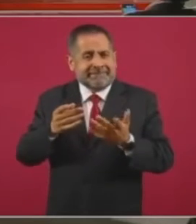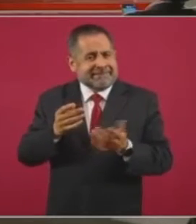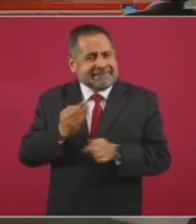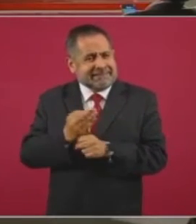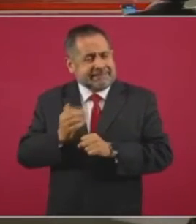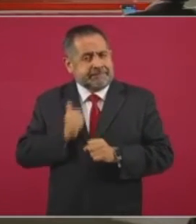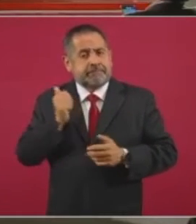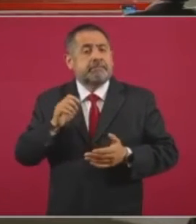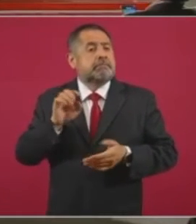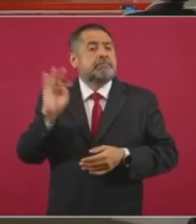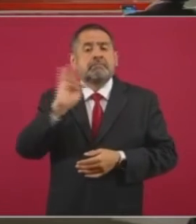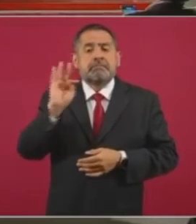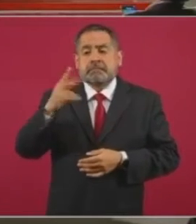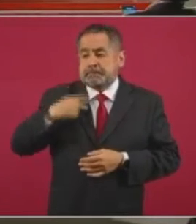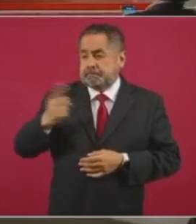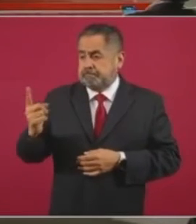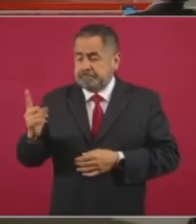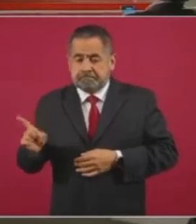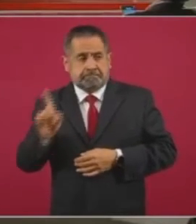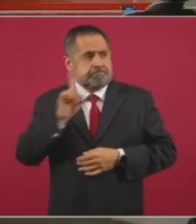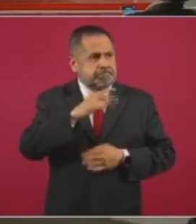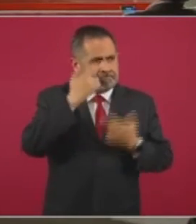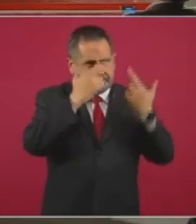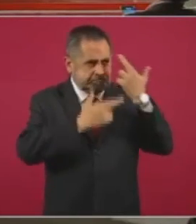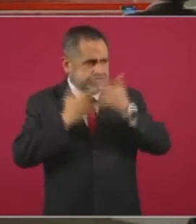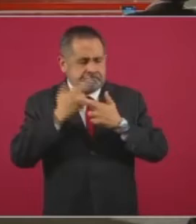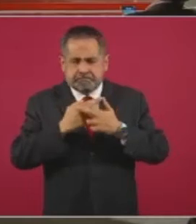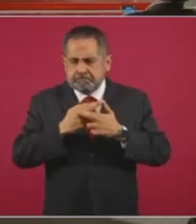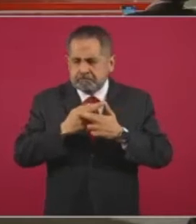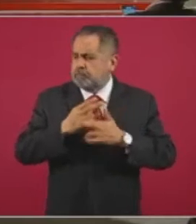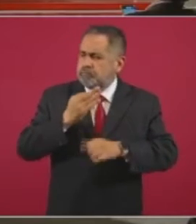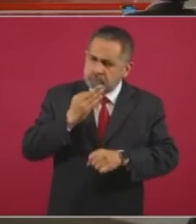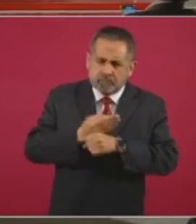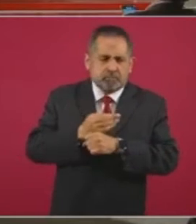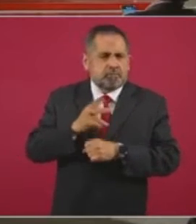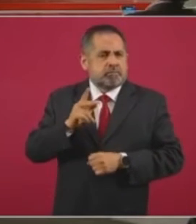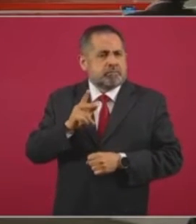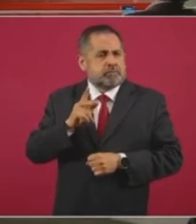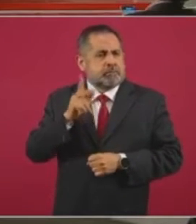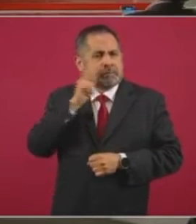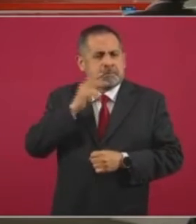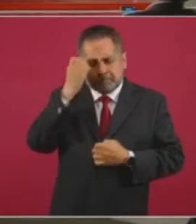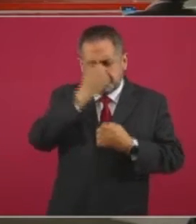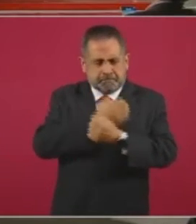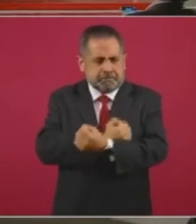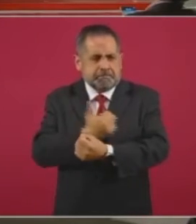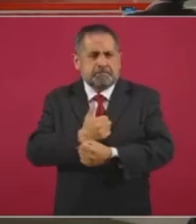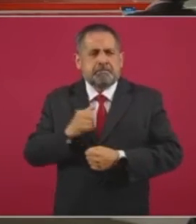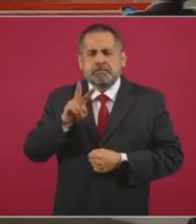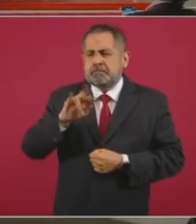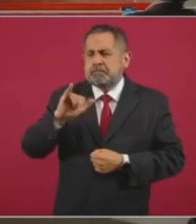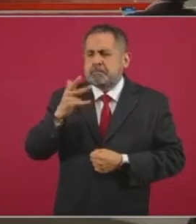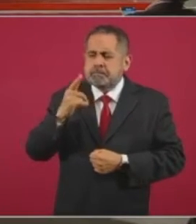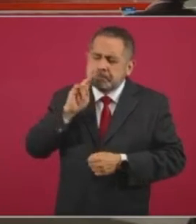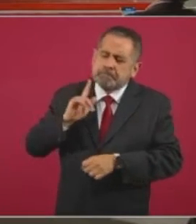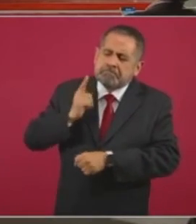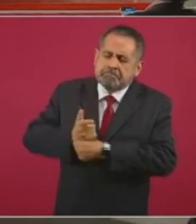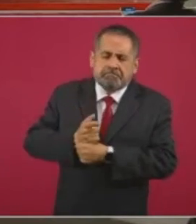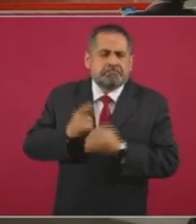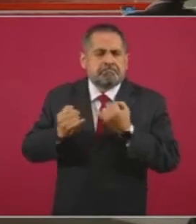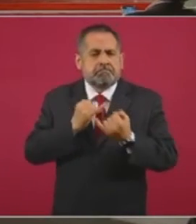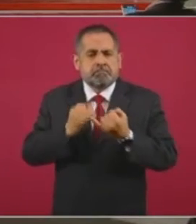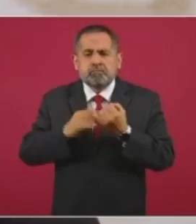una persona acude a realizarse una prueba de VIH, debemos de tomar esta oportunidad para también identificar